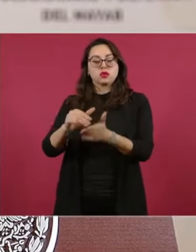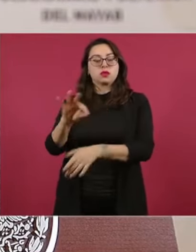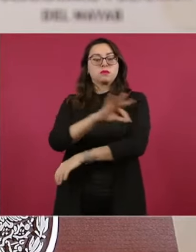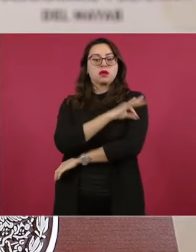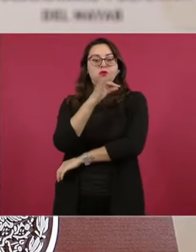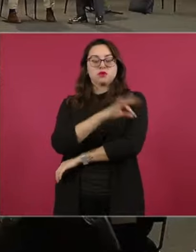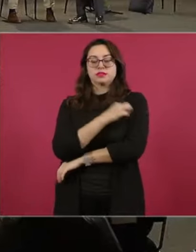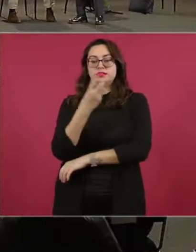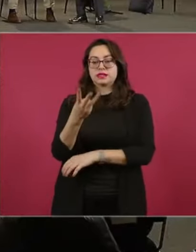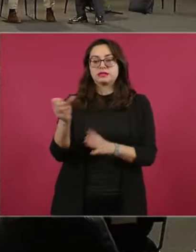primeros tres meses.